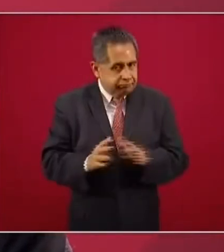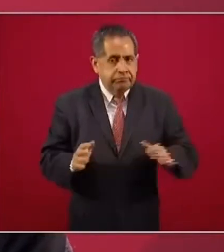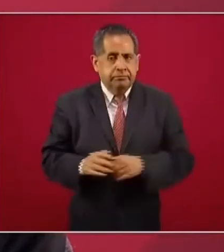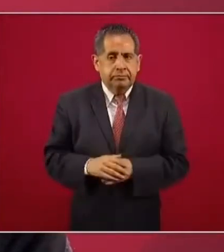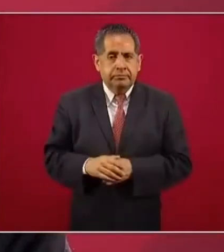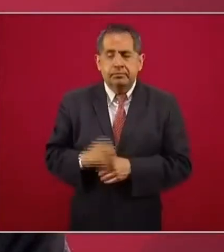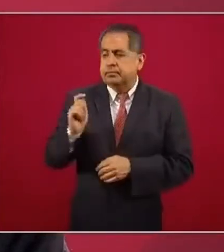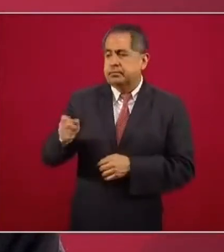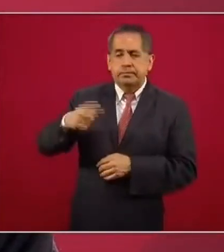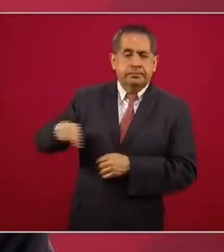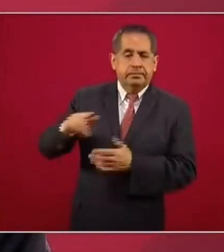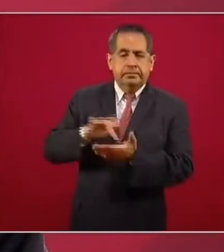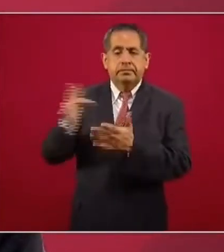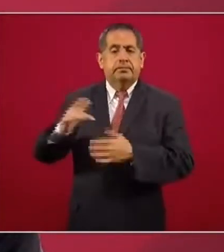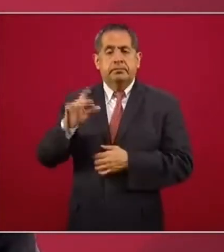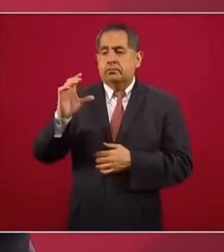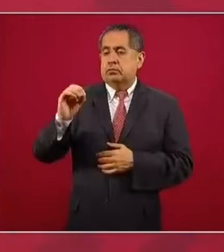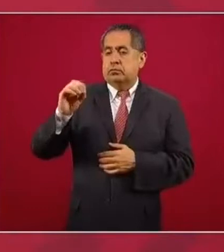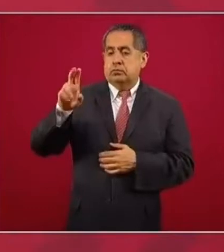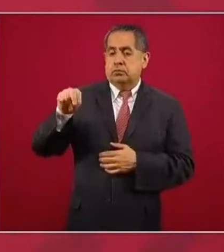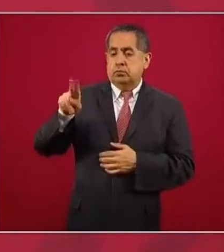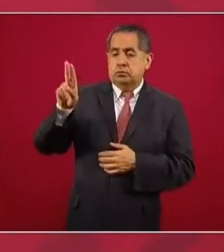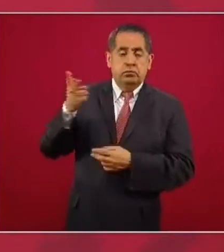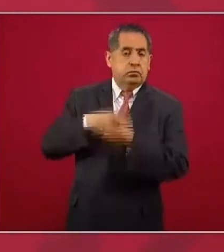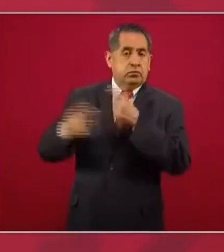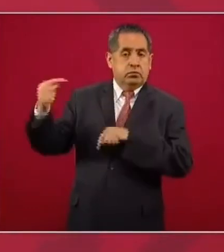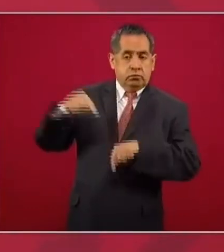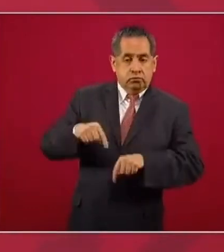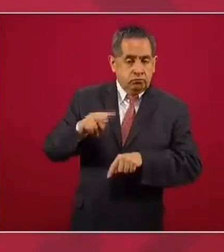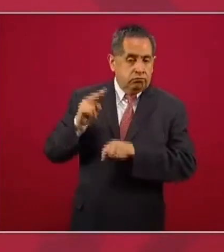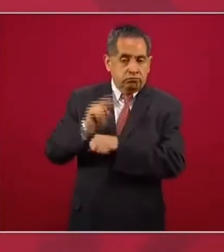mucho a la ONU que nos está ayudando,